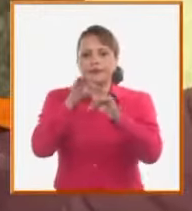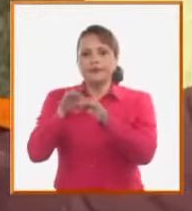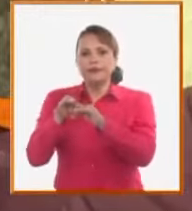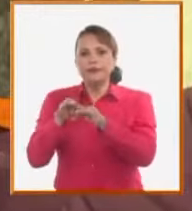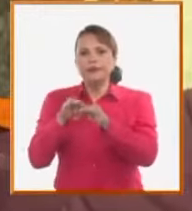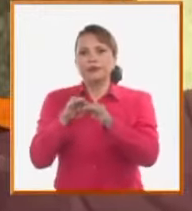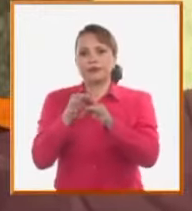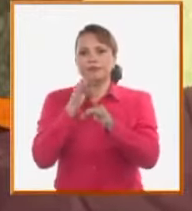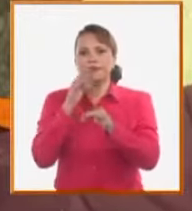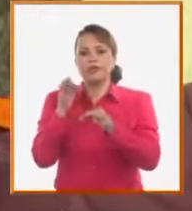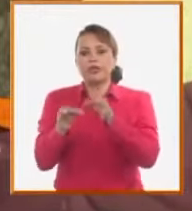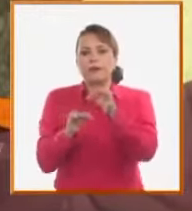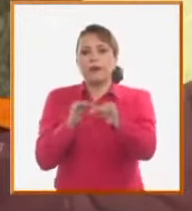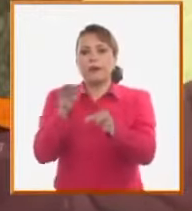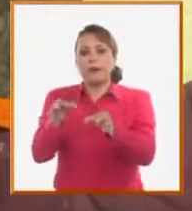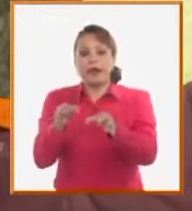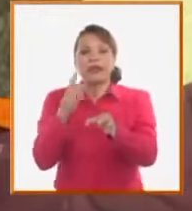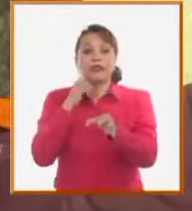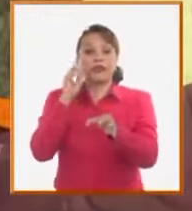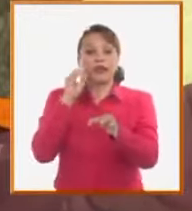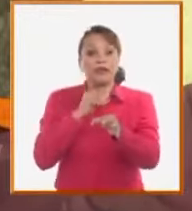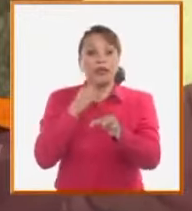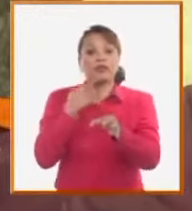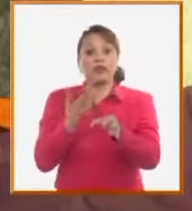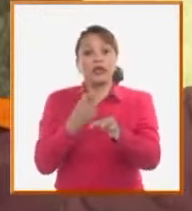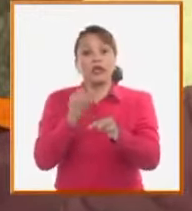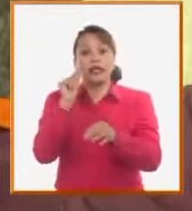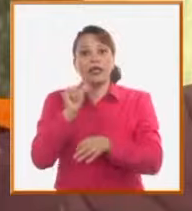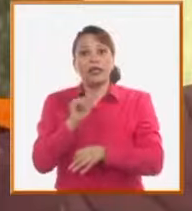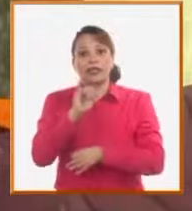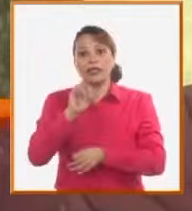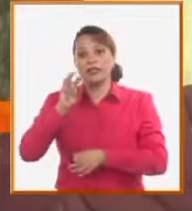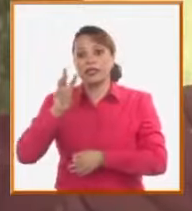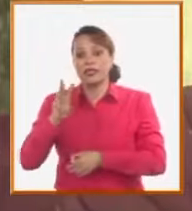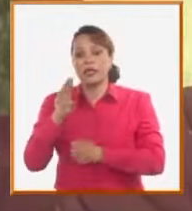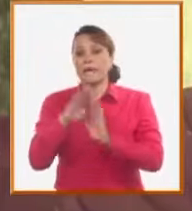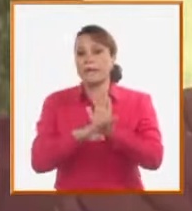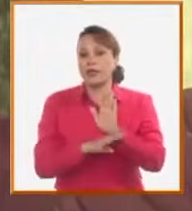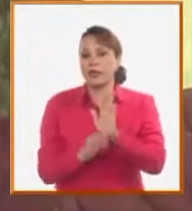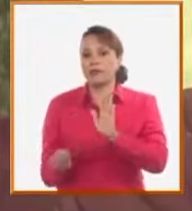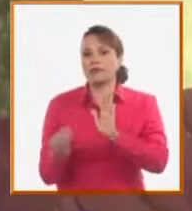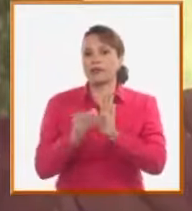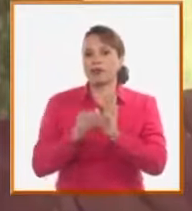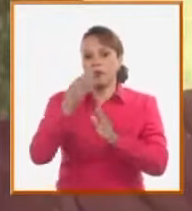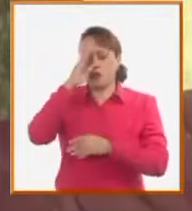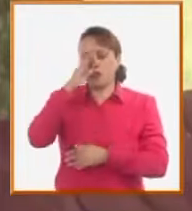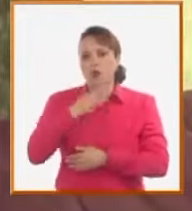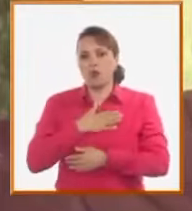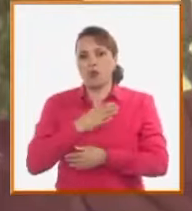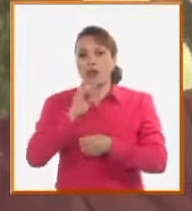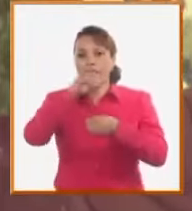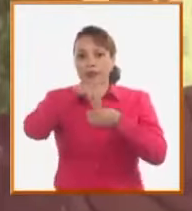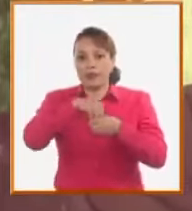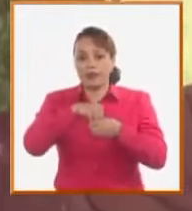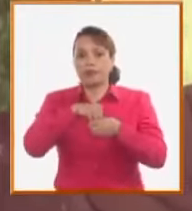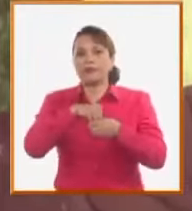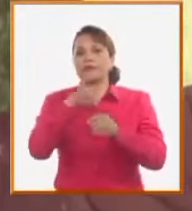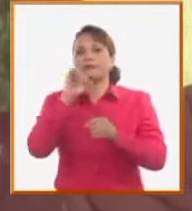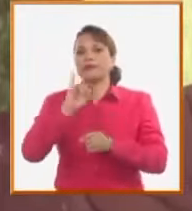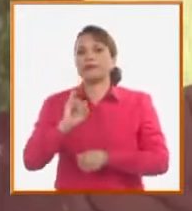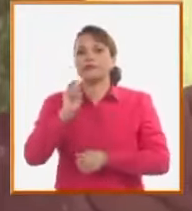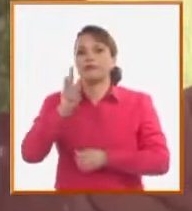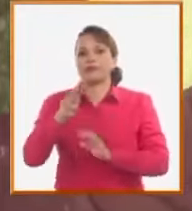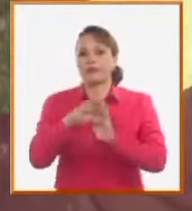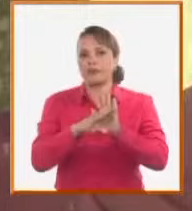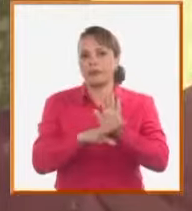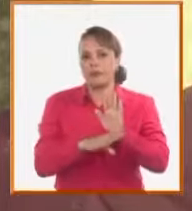teniendo en cuenta, como le decía anteriormente, las bondades de estas 63 medidas que implementó el país. Dentro de estas 63 medidas, una de las bondades